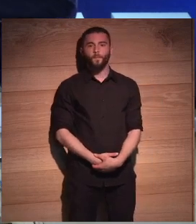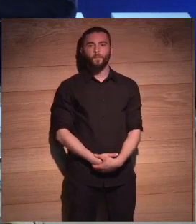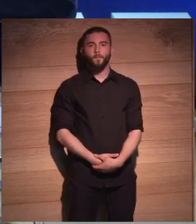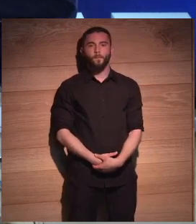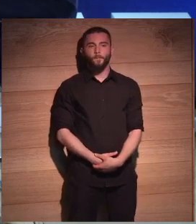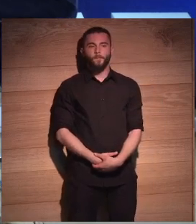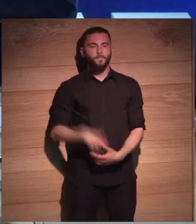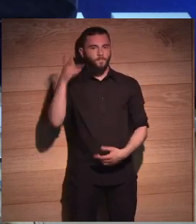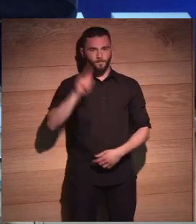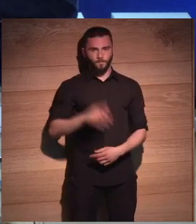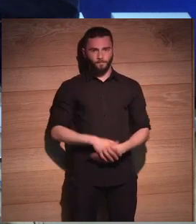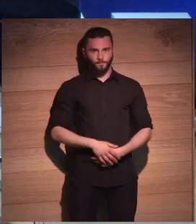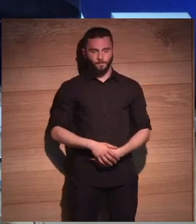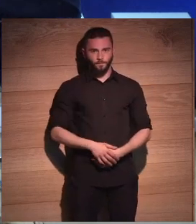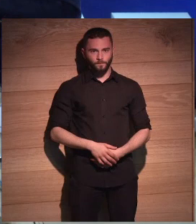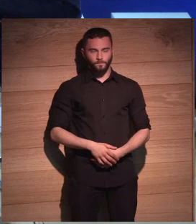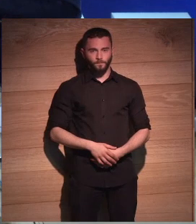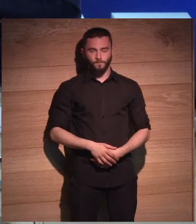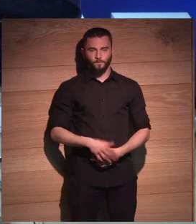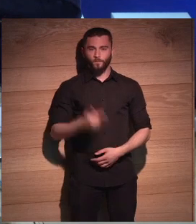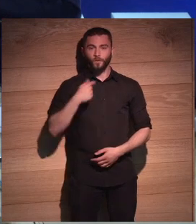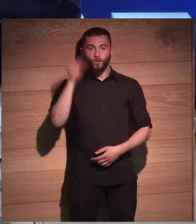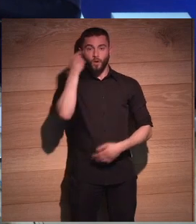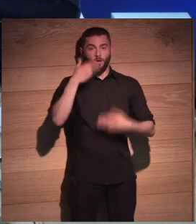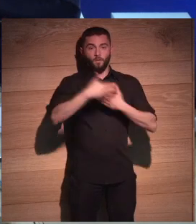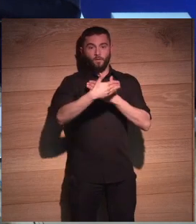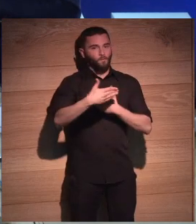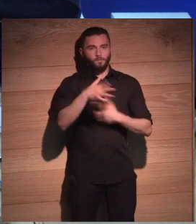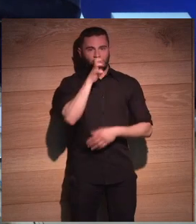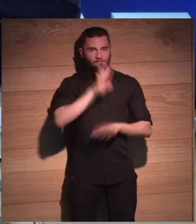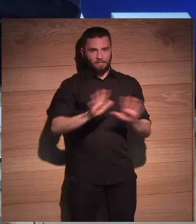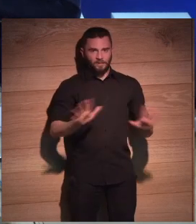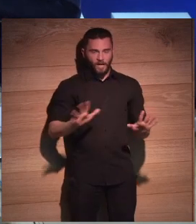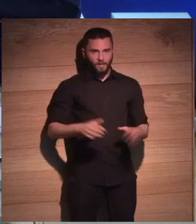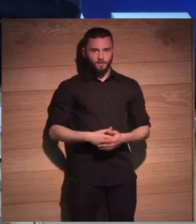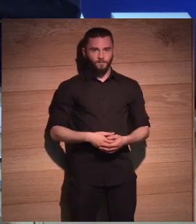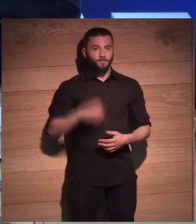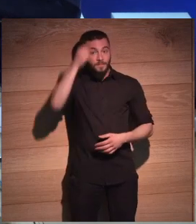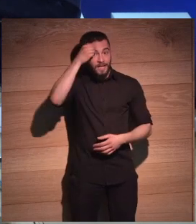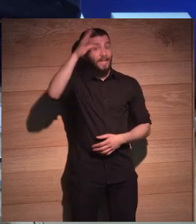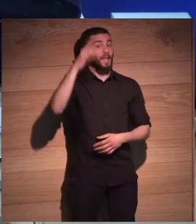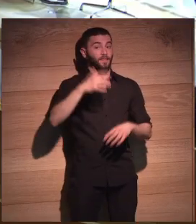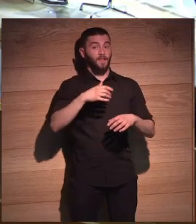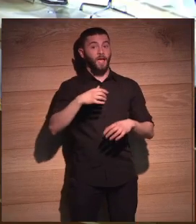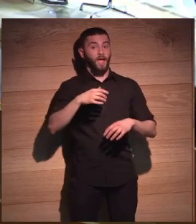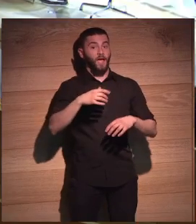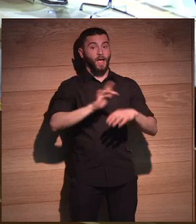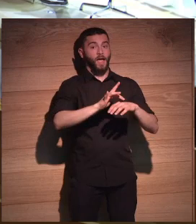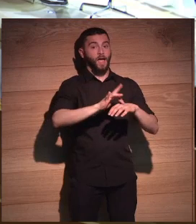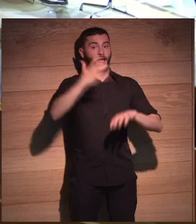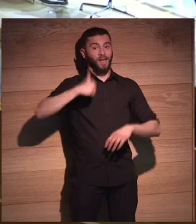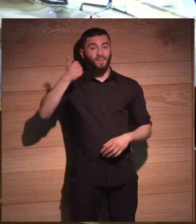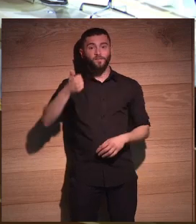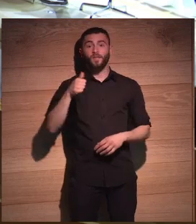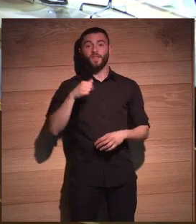Yo soy muy mal futurólogo, si te digo la verdad. Se me da fatal. Con inteligencia artificial creativa, que ya